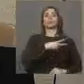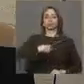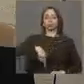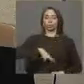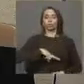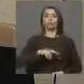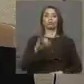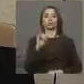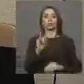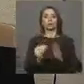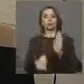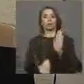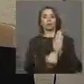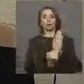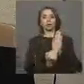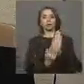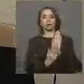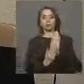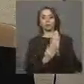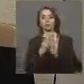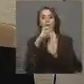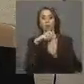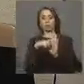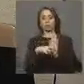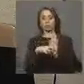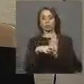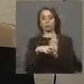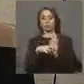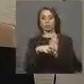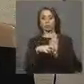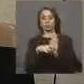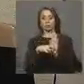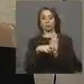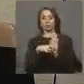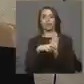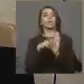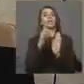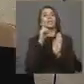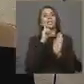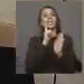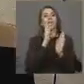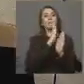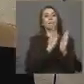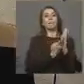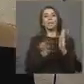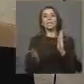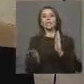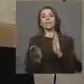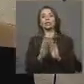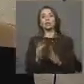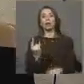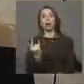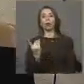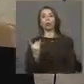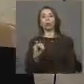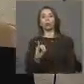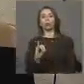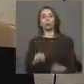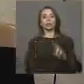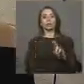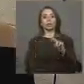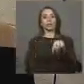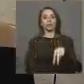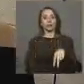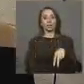respaldar esta iniciativa, aunque el exclusivo beneficiario sea la UDI y Renovación Nacional,